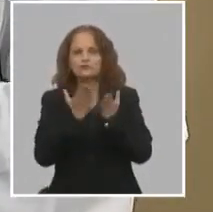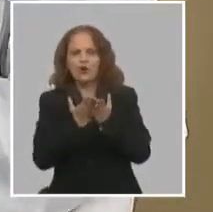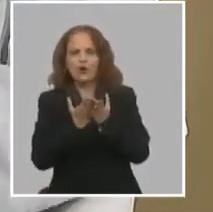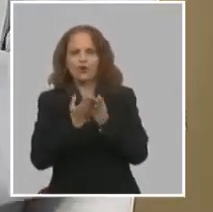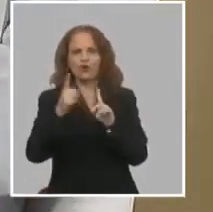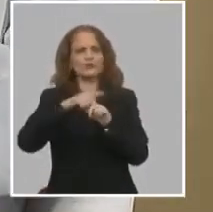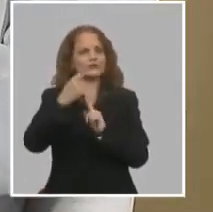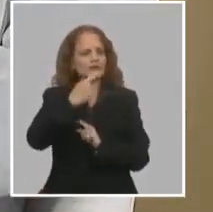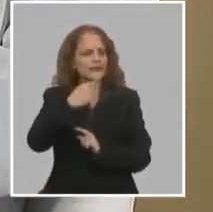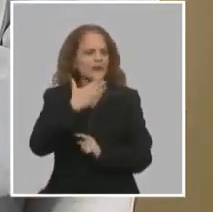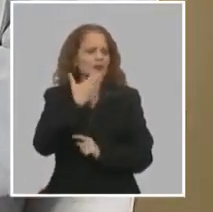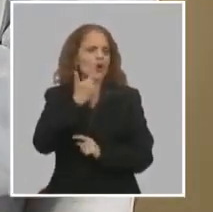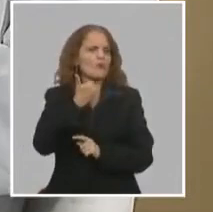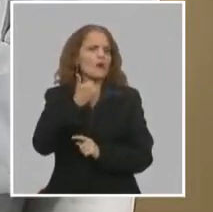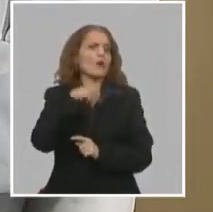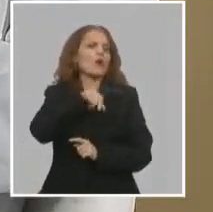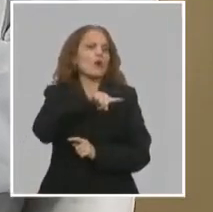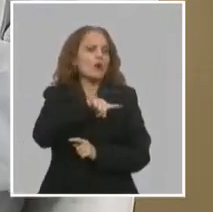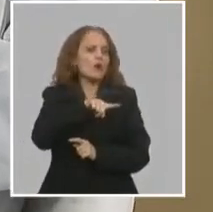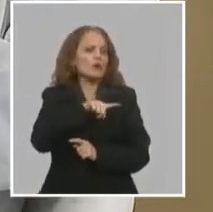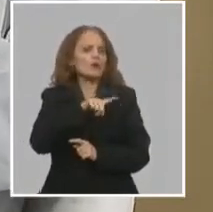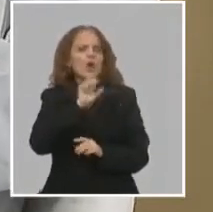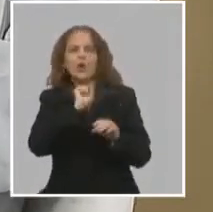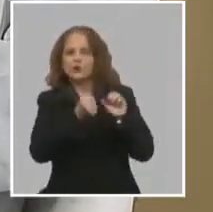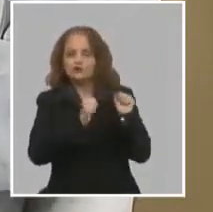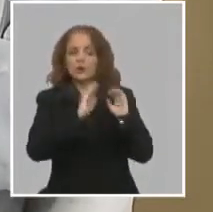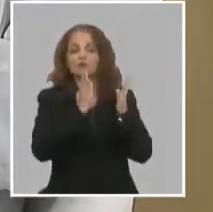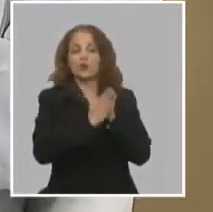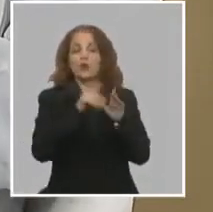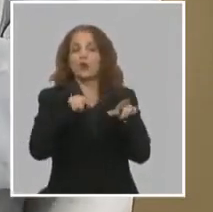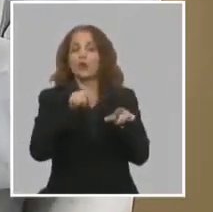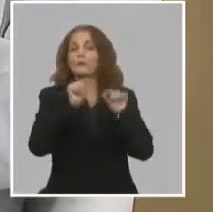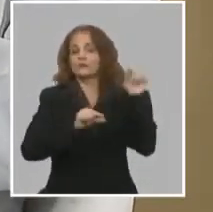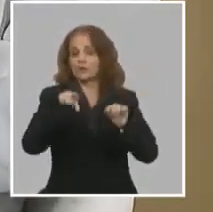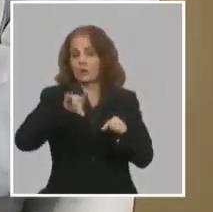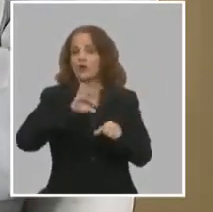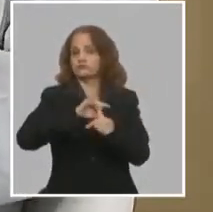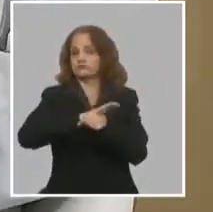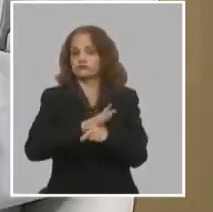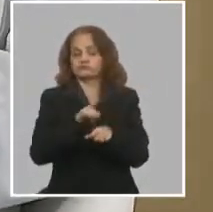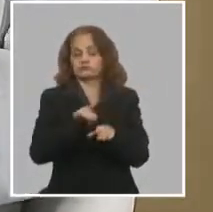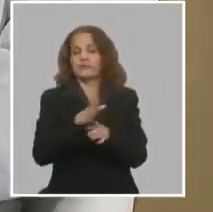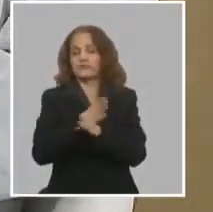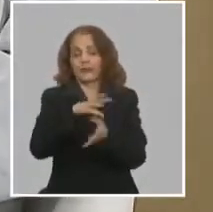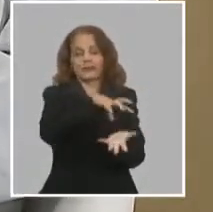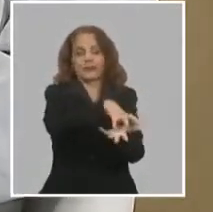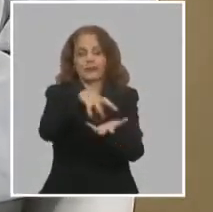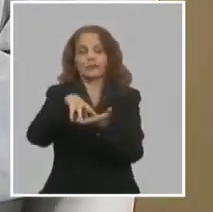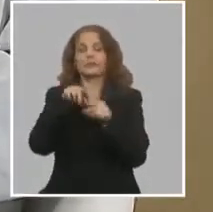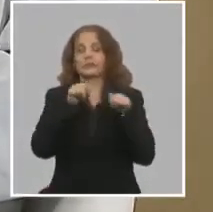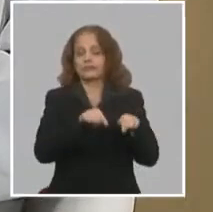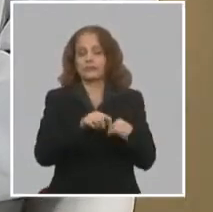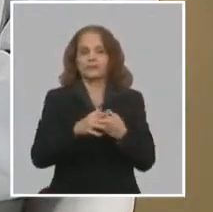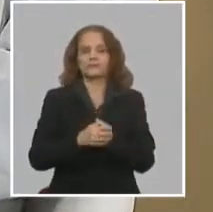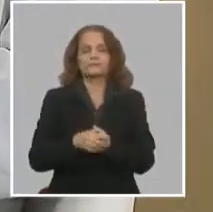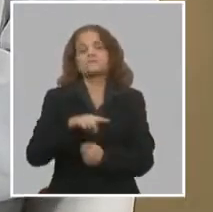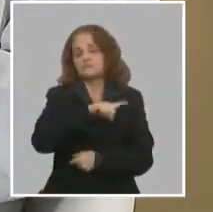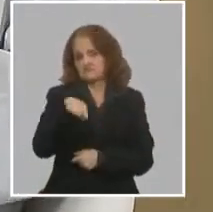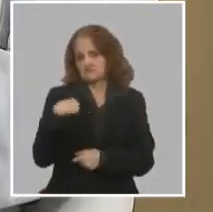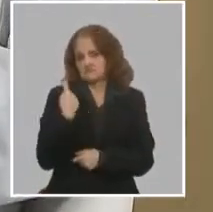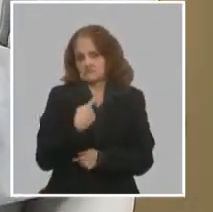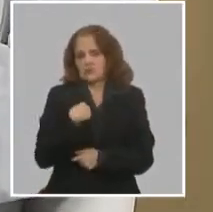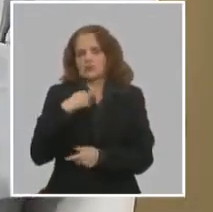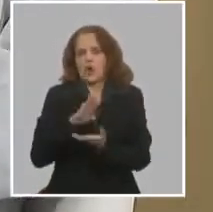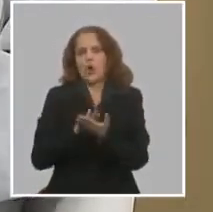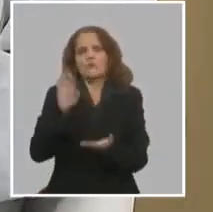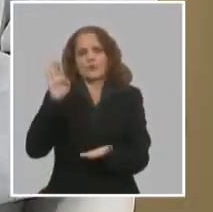de cómo mejorar el manejo de estos pacientes en estos lugares. Y yo creo que ese es el compromiso que tenemos ahora para